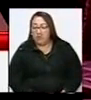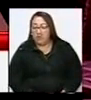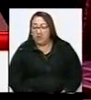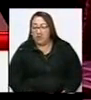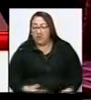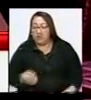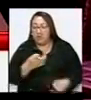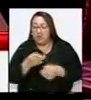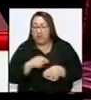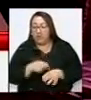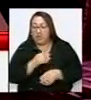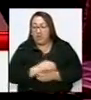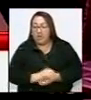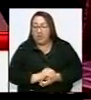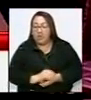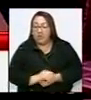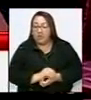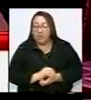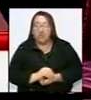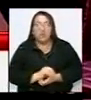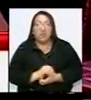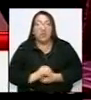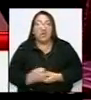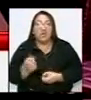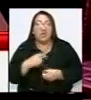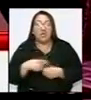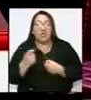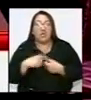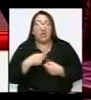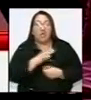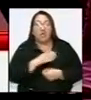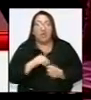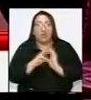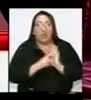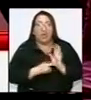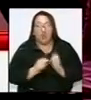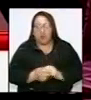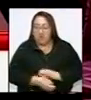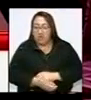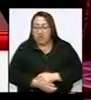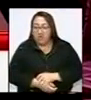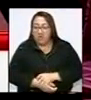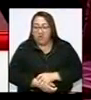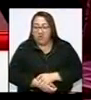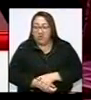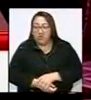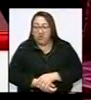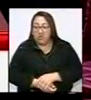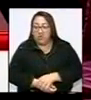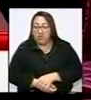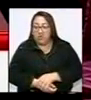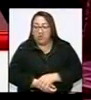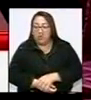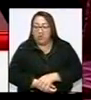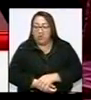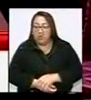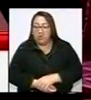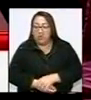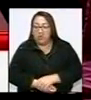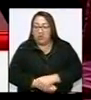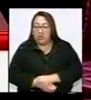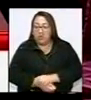los indicábamos, pues han asistido los gobernadores regionales. Y hay que indicar además